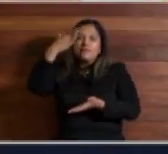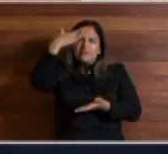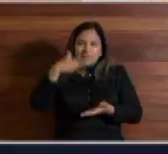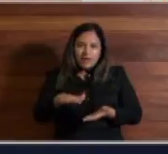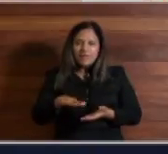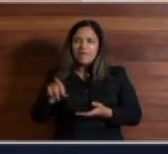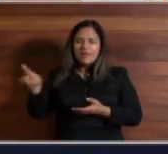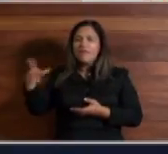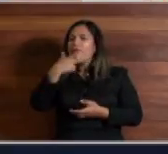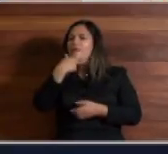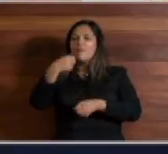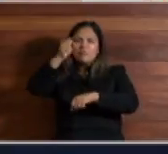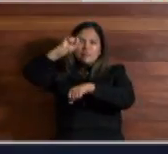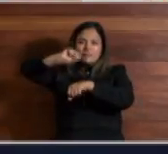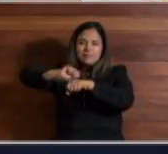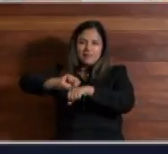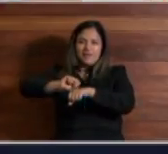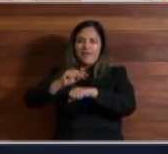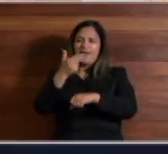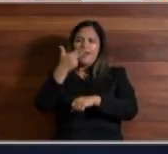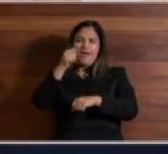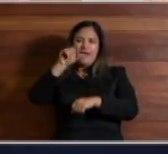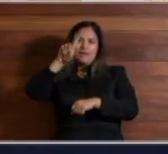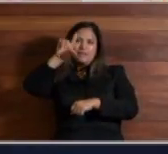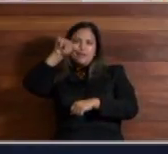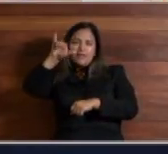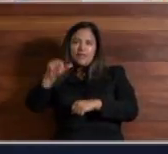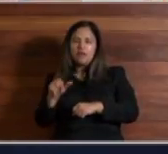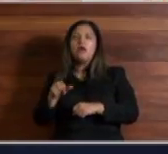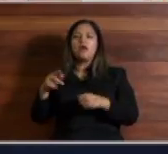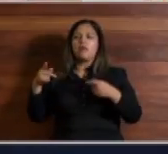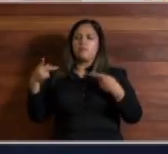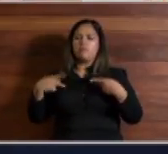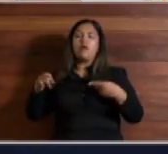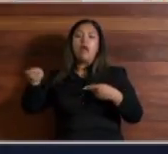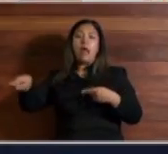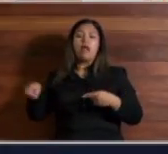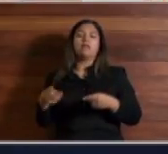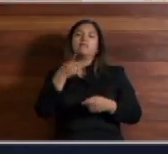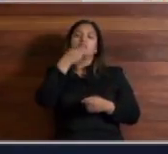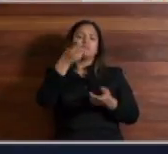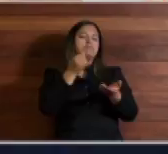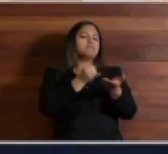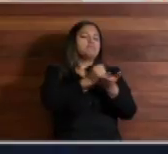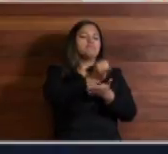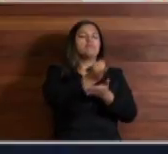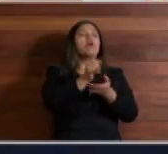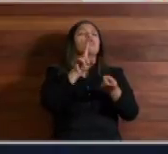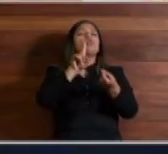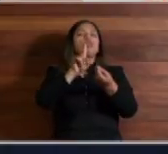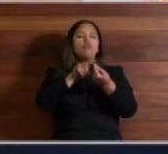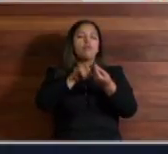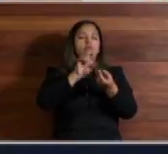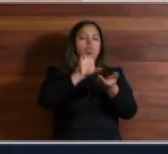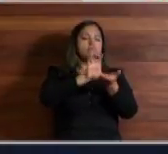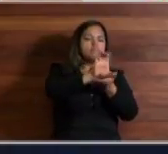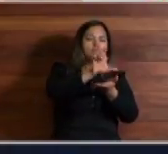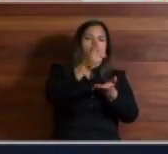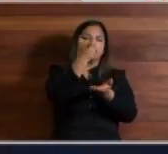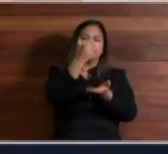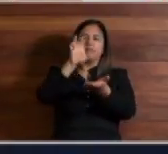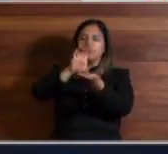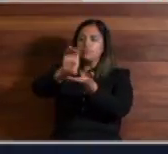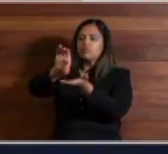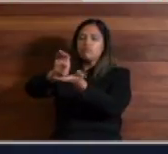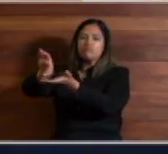Hacienda impone el techo, les dice en dónde son los recortes y les dice que sobre eso hagan los pequeños ajustes